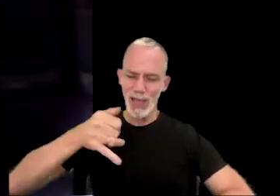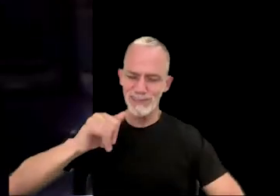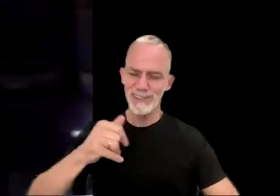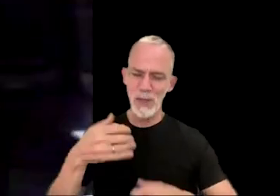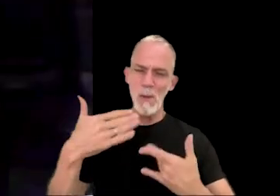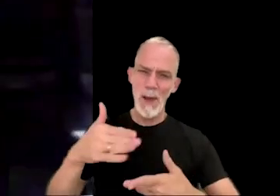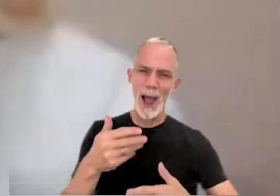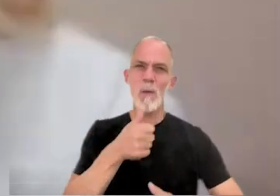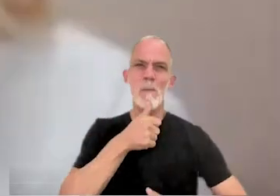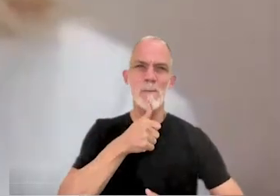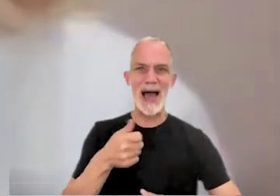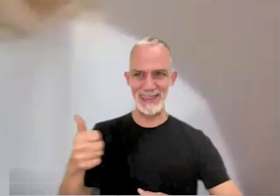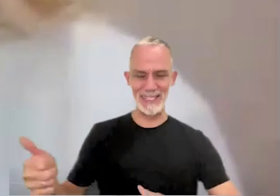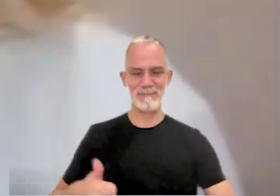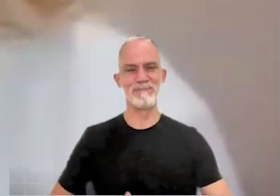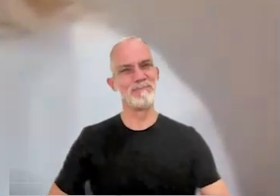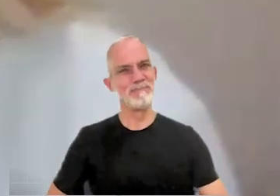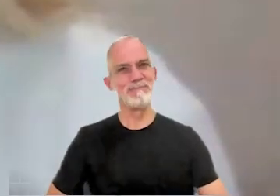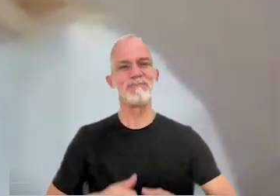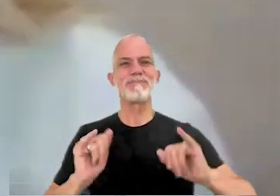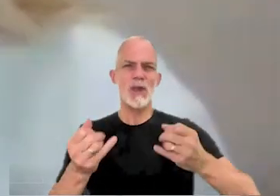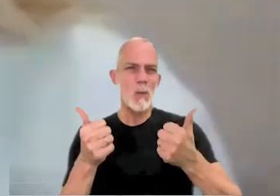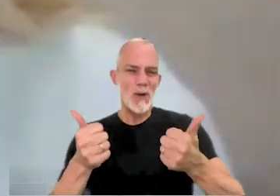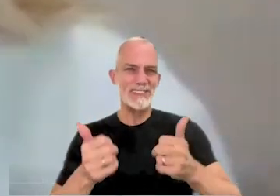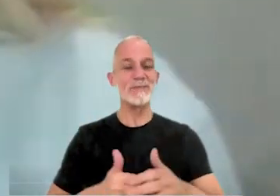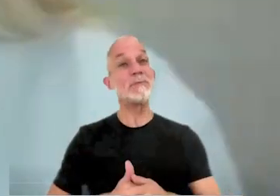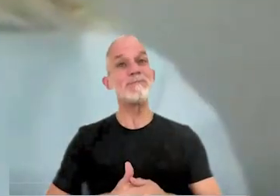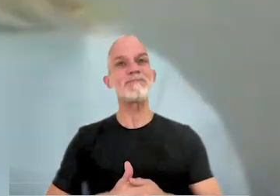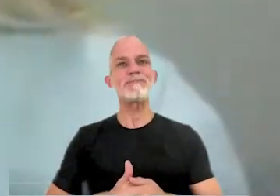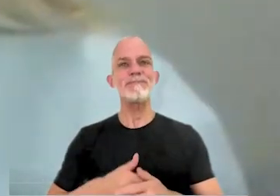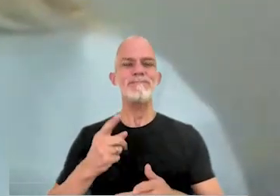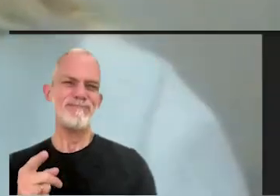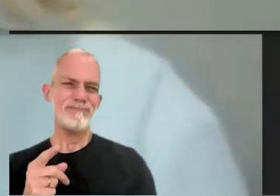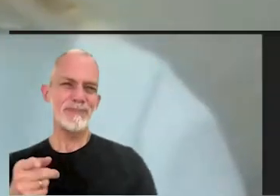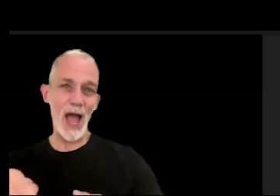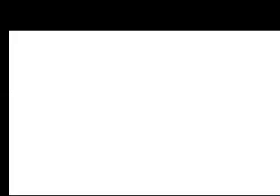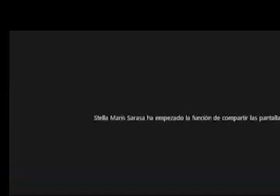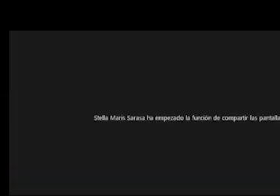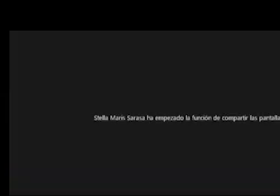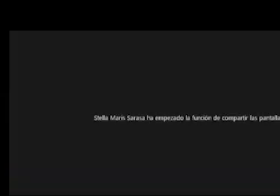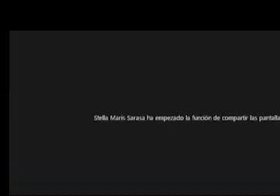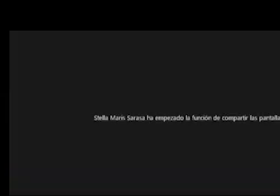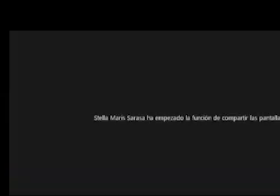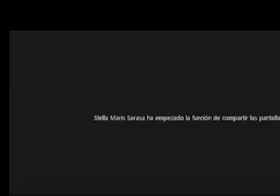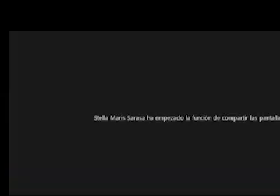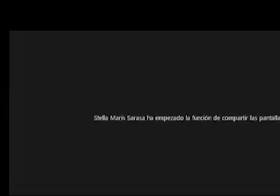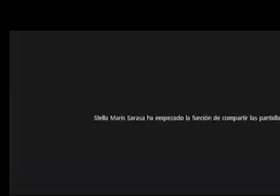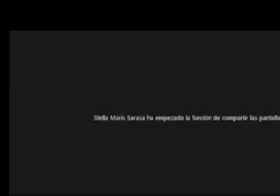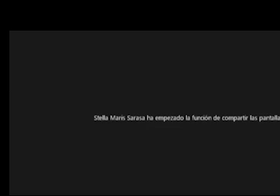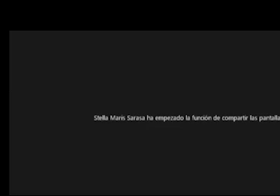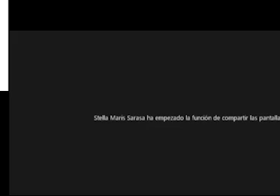problema. Bueno, buenísimo. Bueno, les voy a compartir entonces la pantalla con el material que les preparé para hoy.